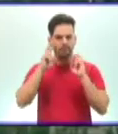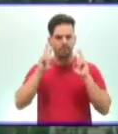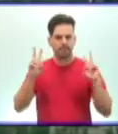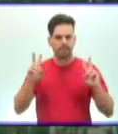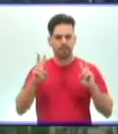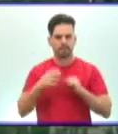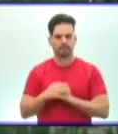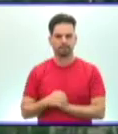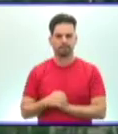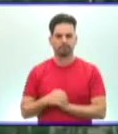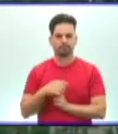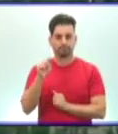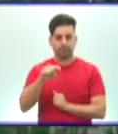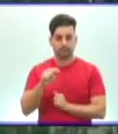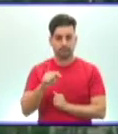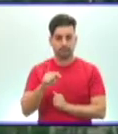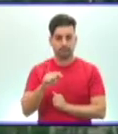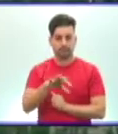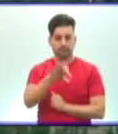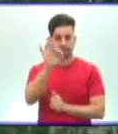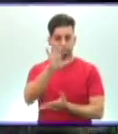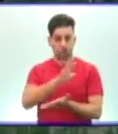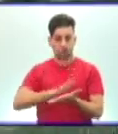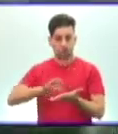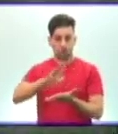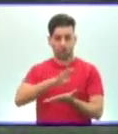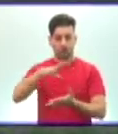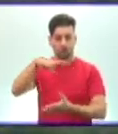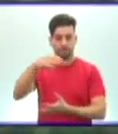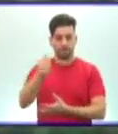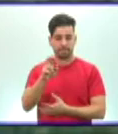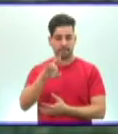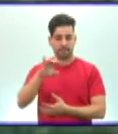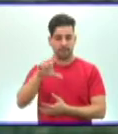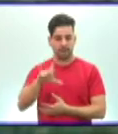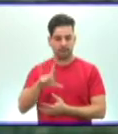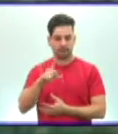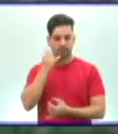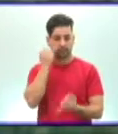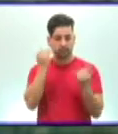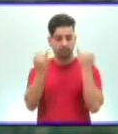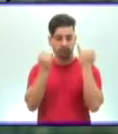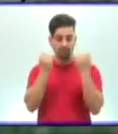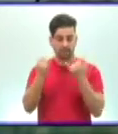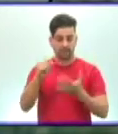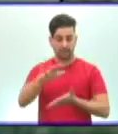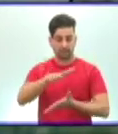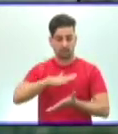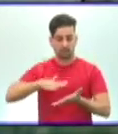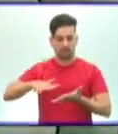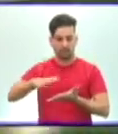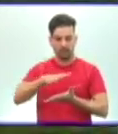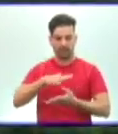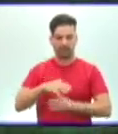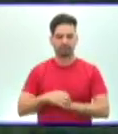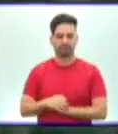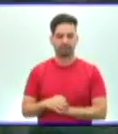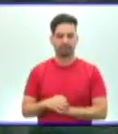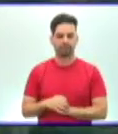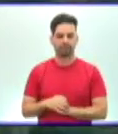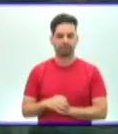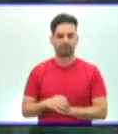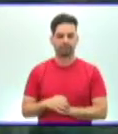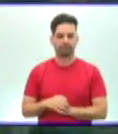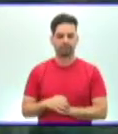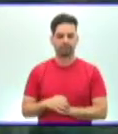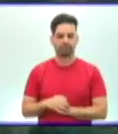de Desarrollo del Mariel, identificando el área costera correspondiente desde la Bahía de Cabañas hasta la